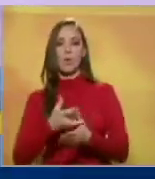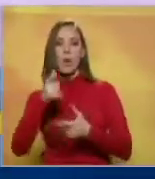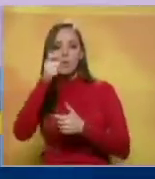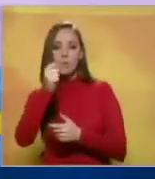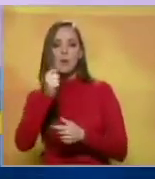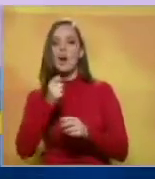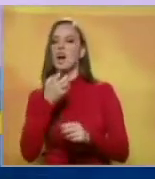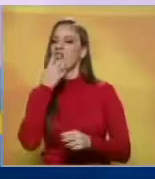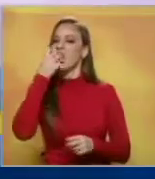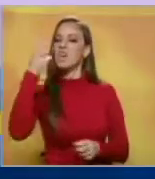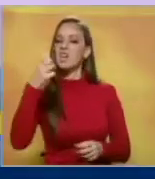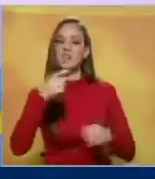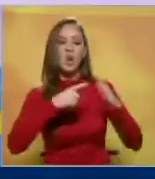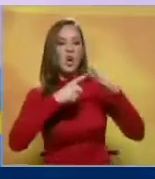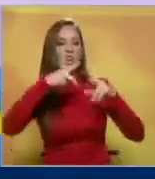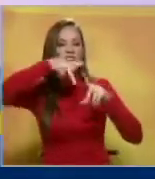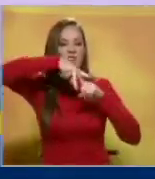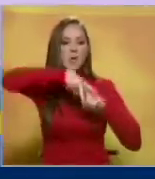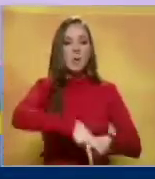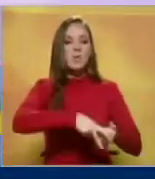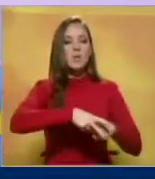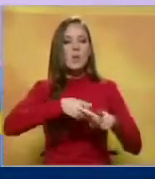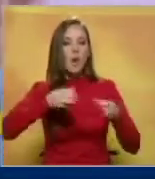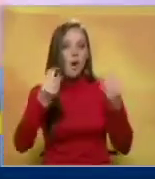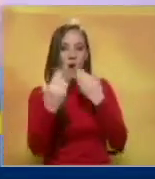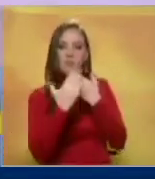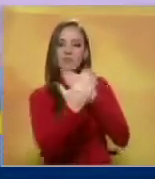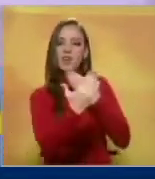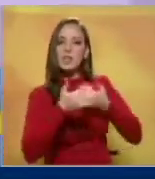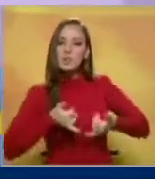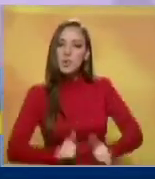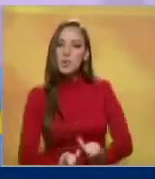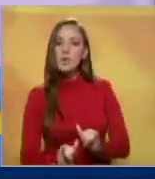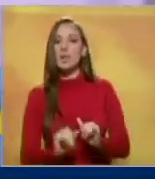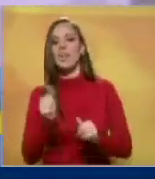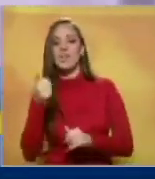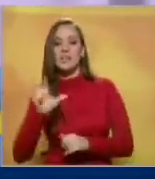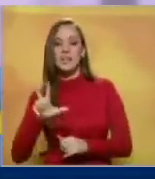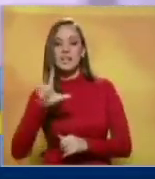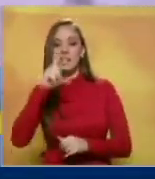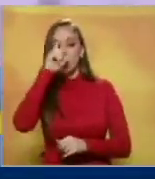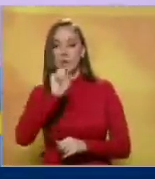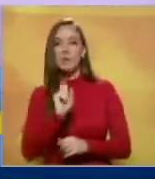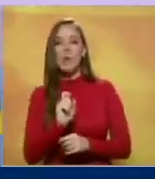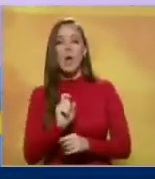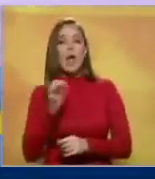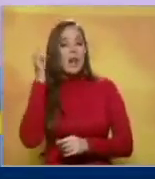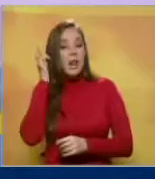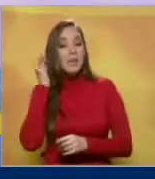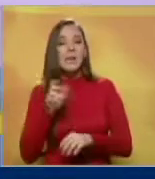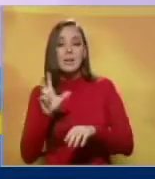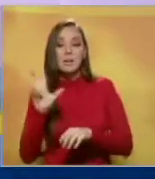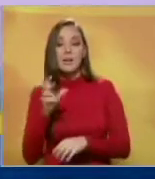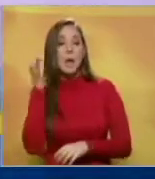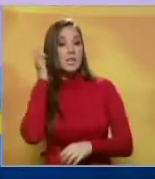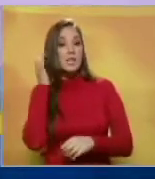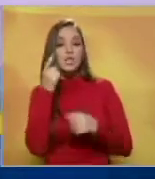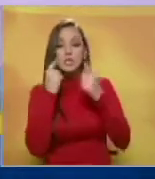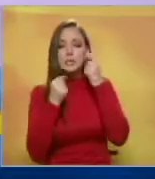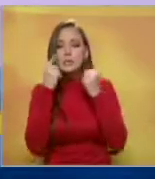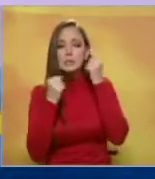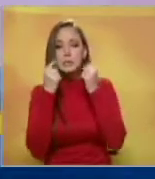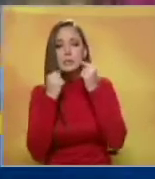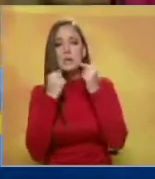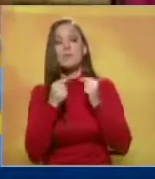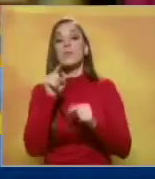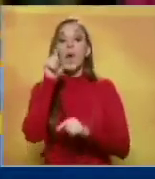le gritó y lo humilló frente a su hija de 13 años provocando que la niña rompiera en llanto este nuevo incidente se